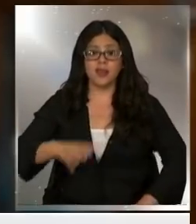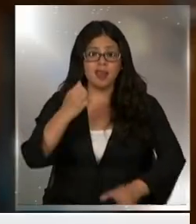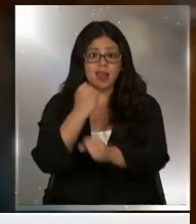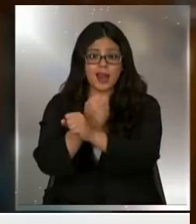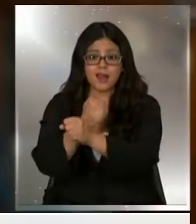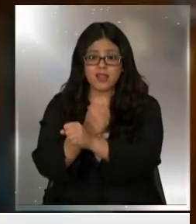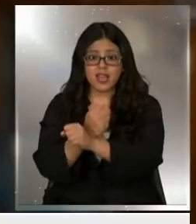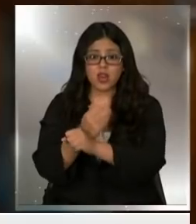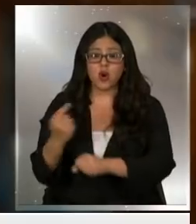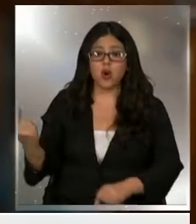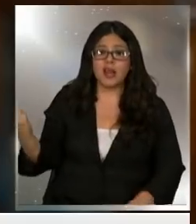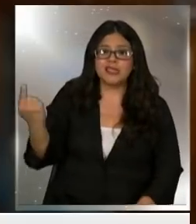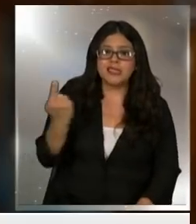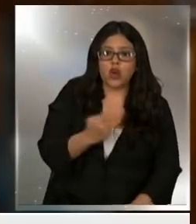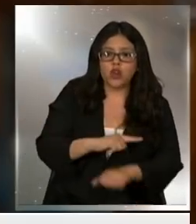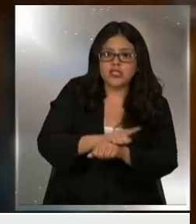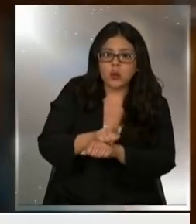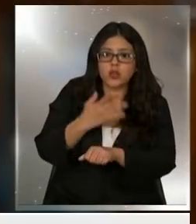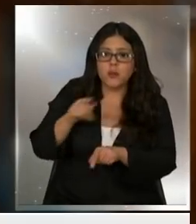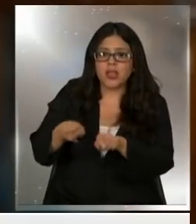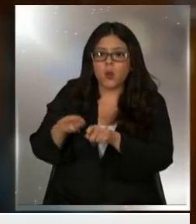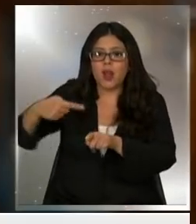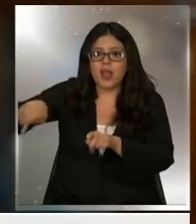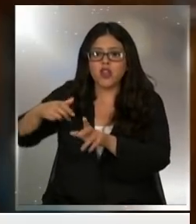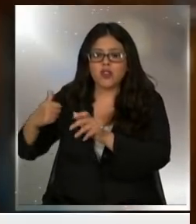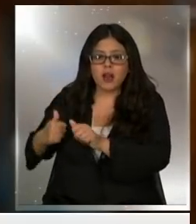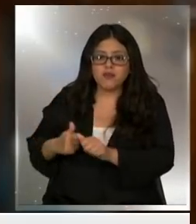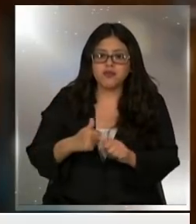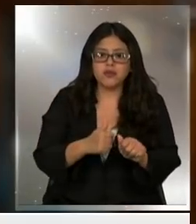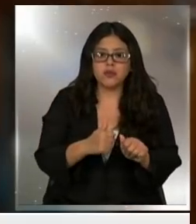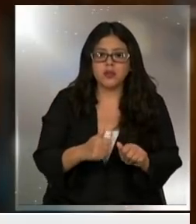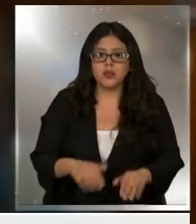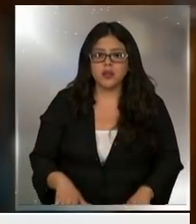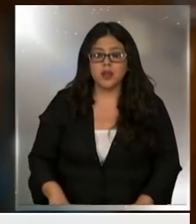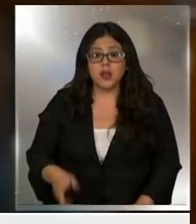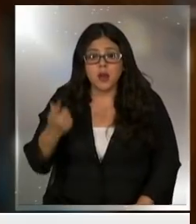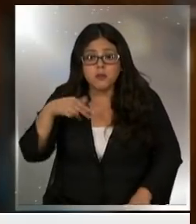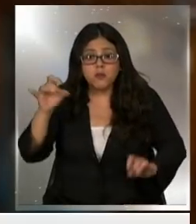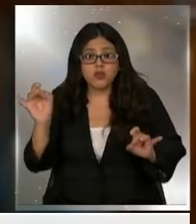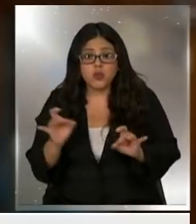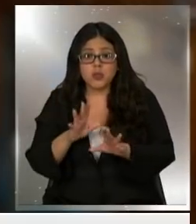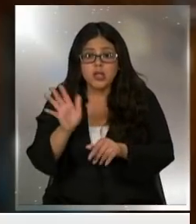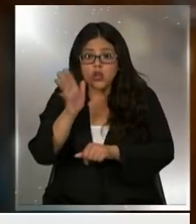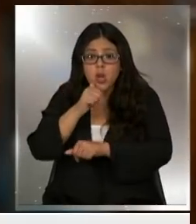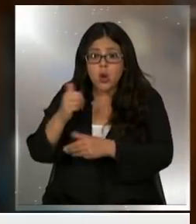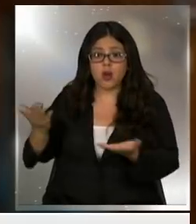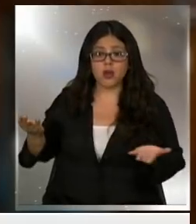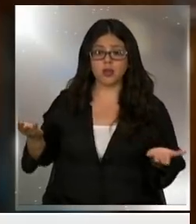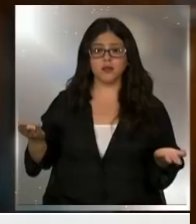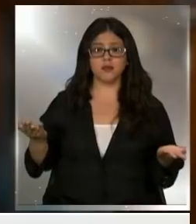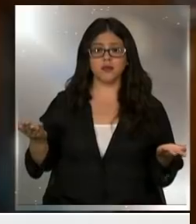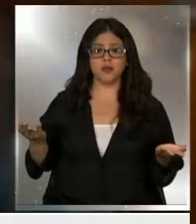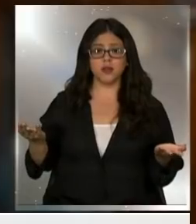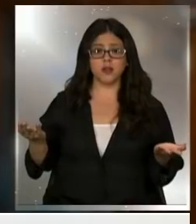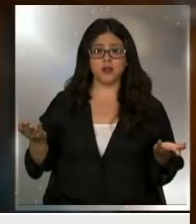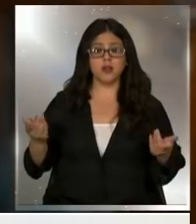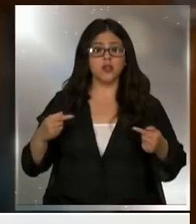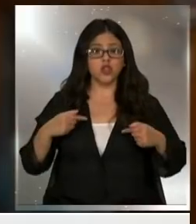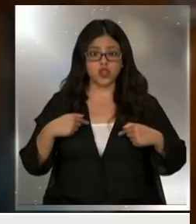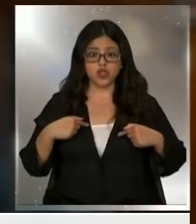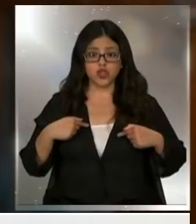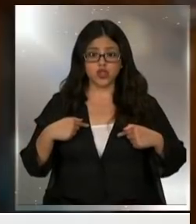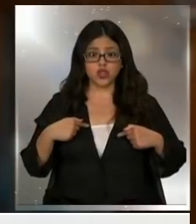Carabineros llegó en segundo aquí porque venían en una persecución. Pero si no hubiesen venido en una persecución, yo le aseguro de